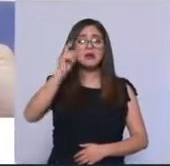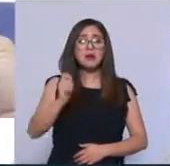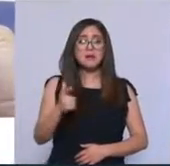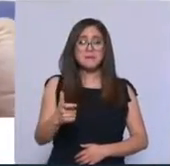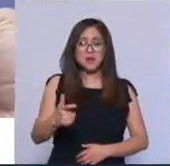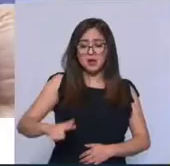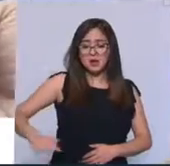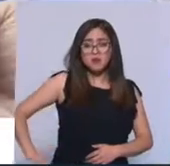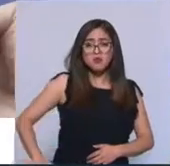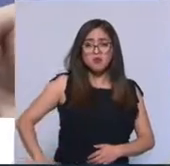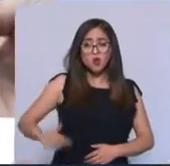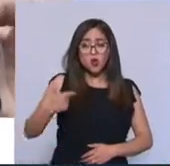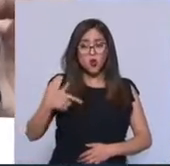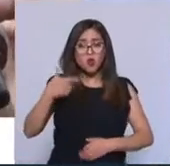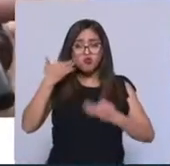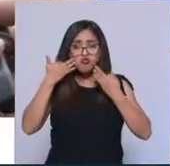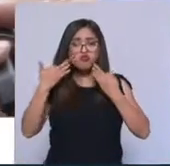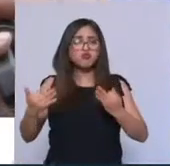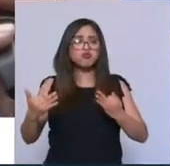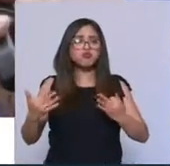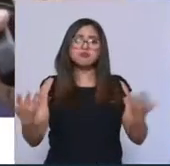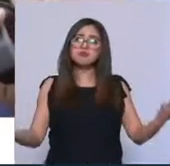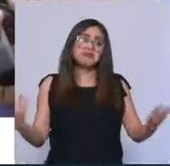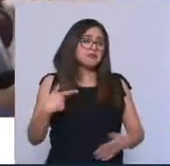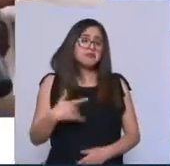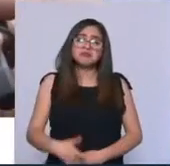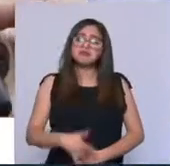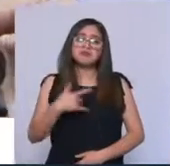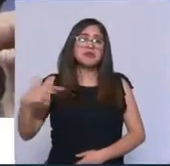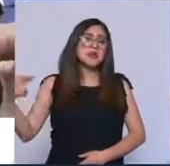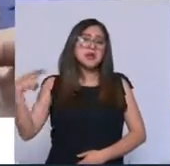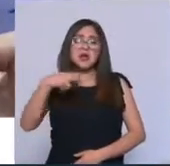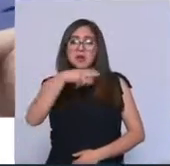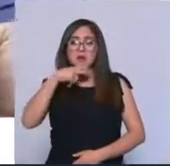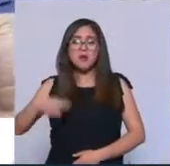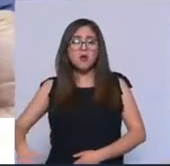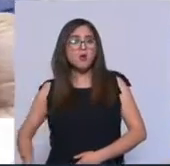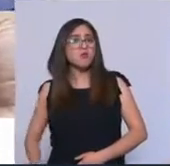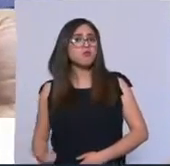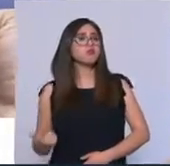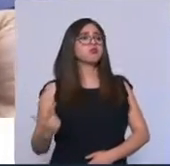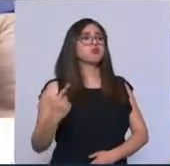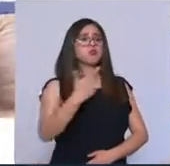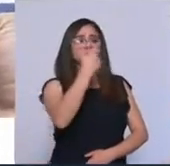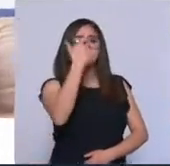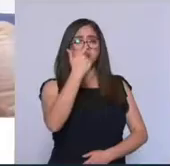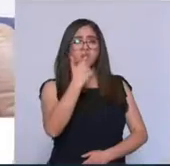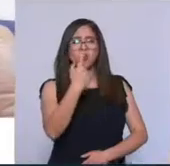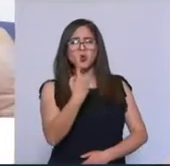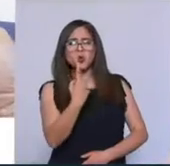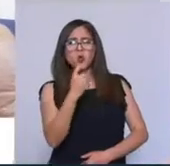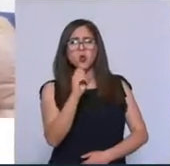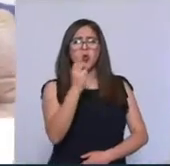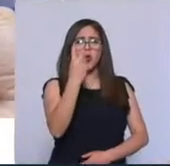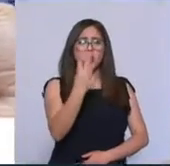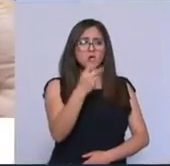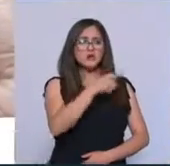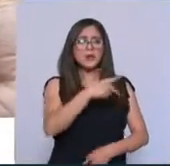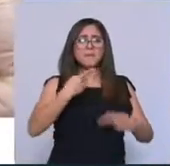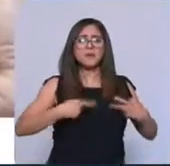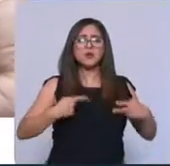arma me va a disparar. Entonces reaccionó, le dio un tiro o dos al de la